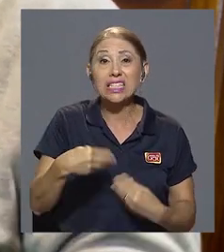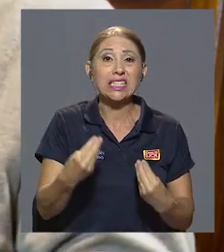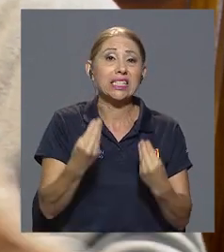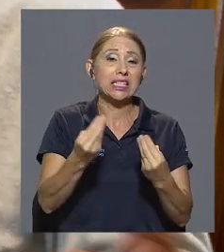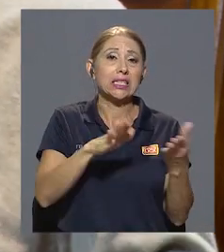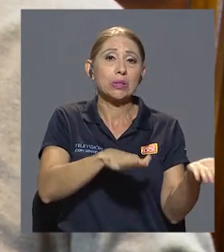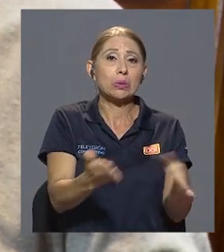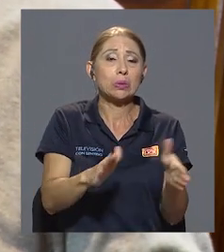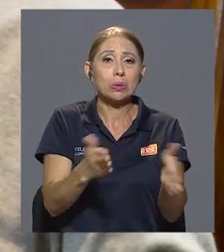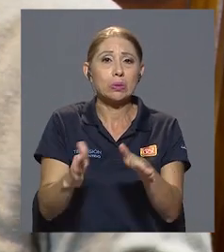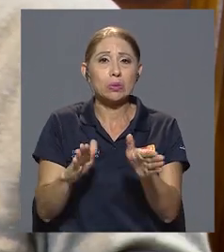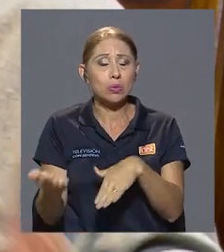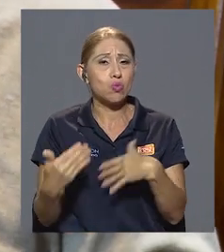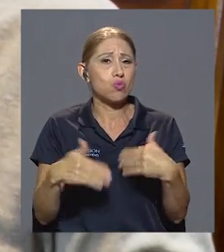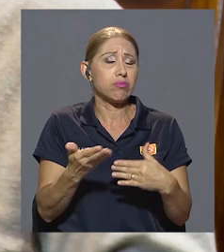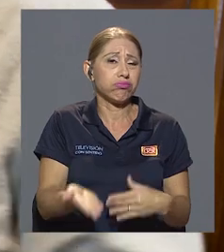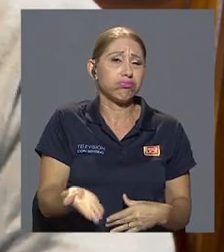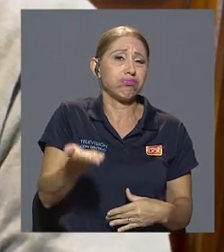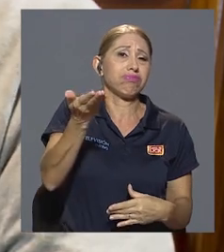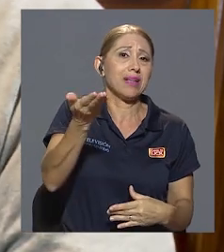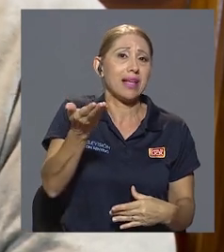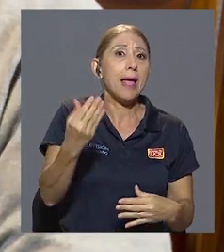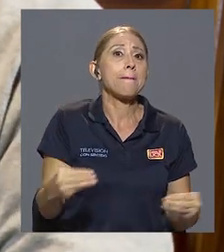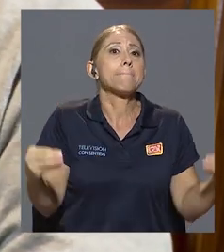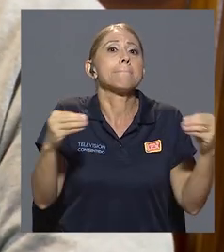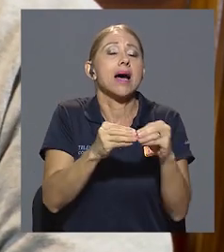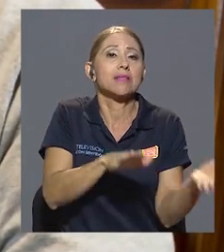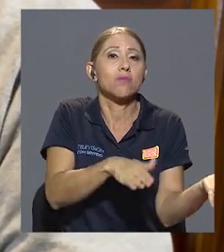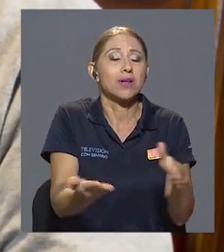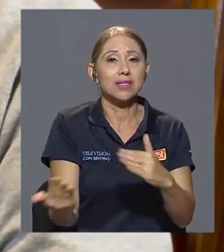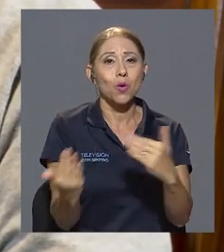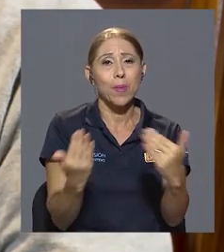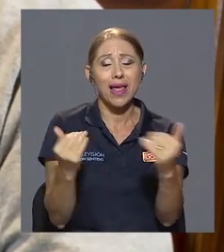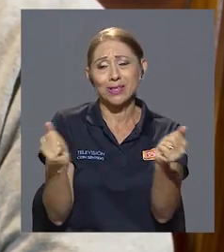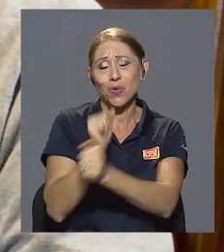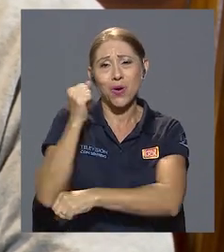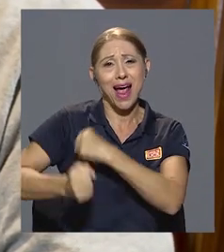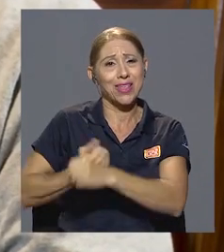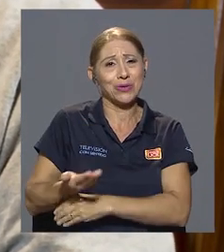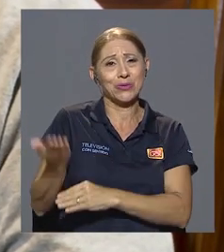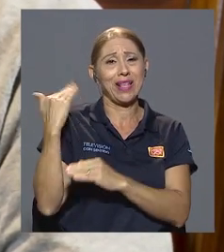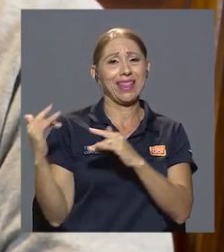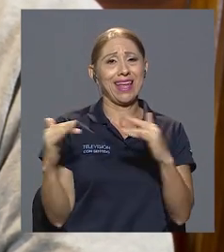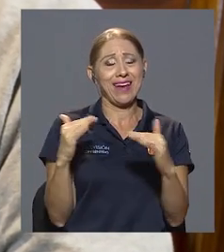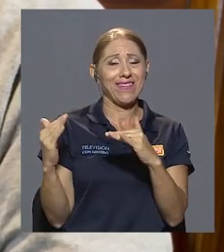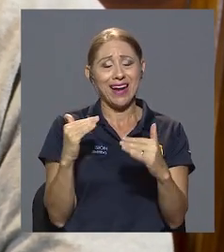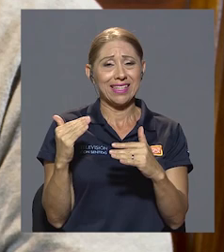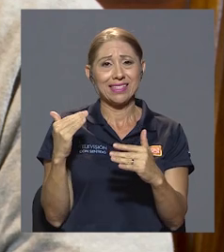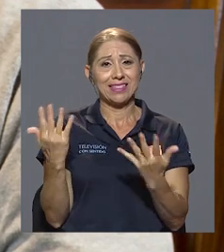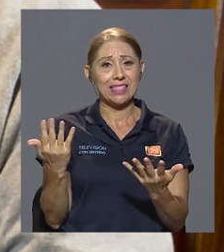vidas que los periodos de la vejez 1980 cuando hubo guerras civiles es decir es una situación